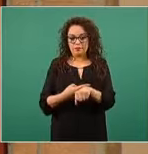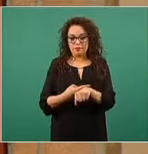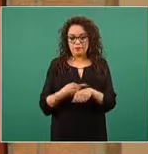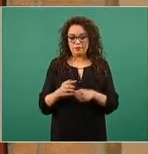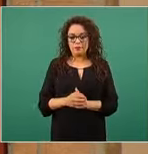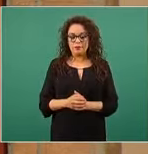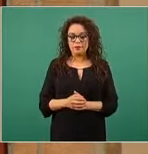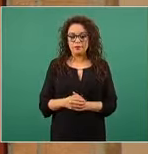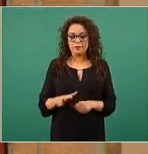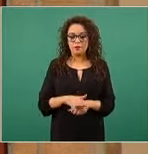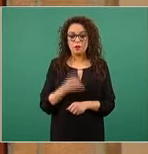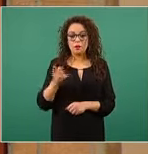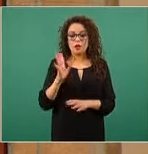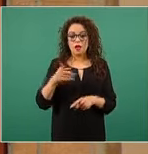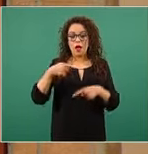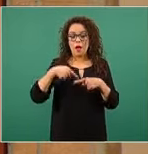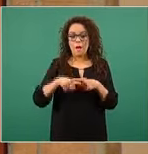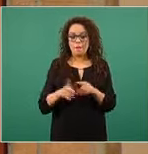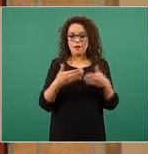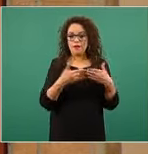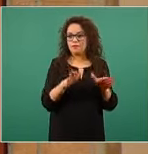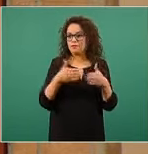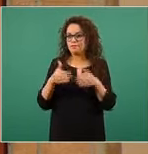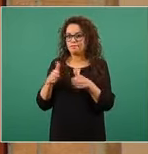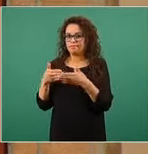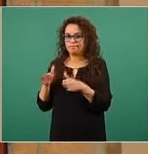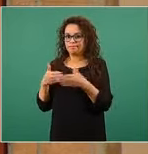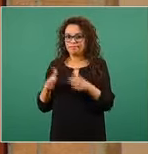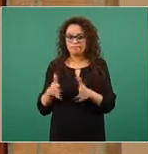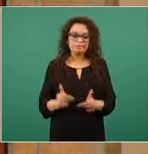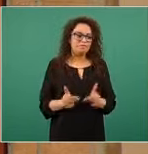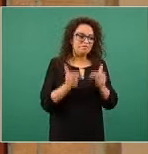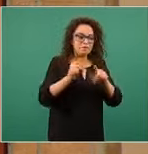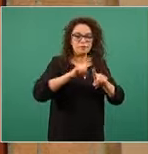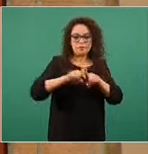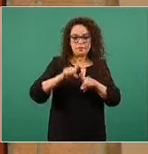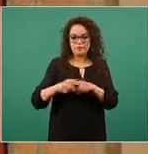la actividad y la movilización que se dio durante las semanas